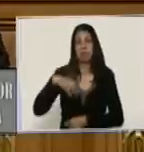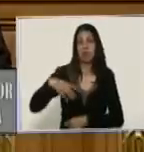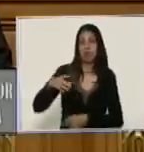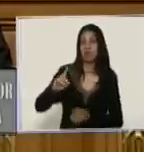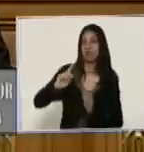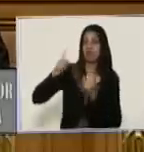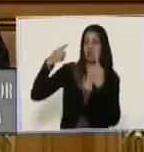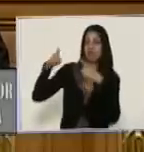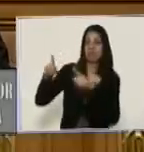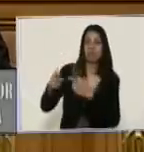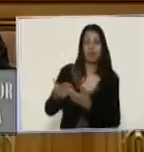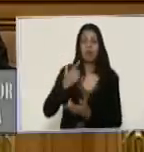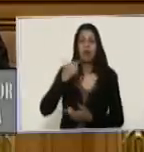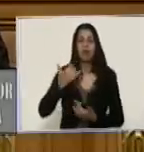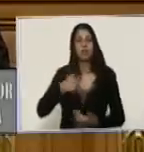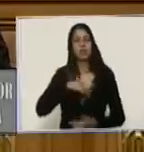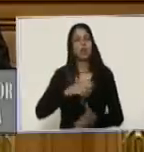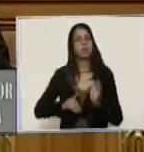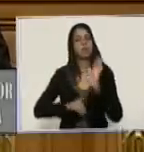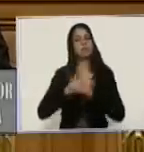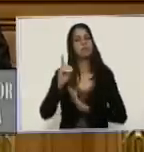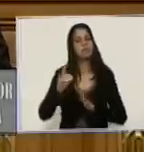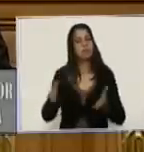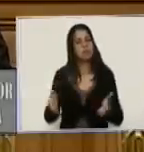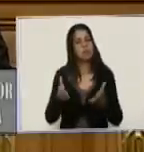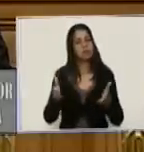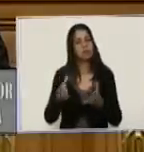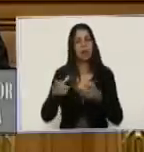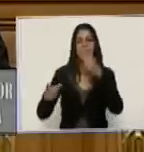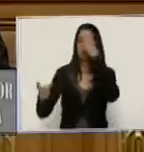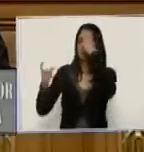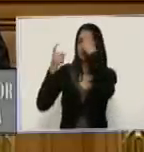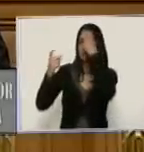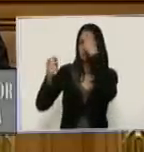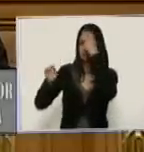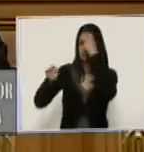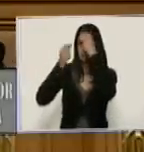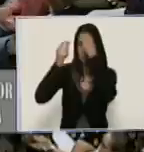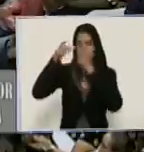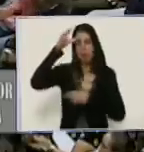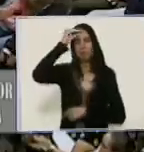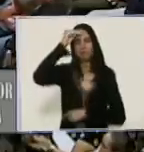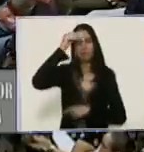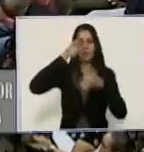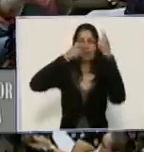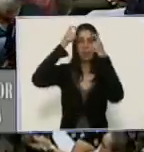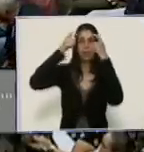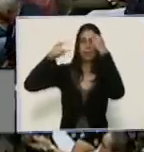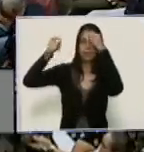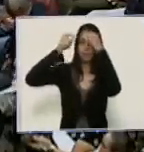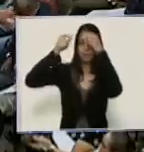Y voy a seguir adelante con esa enseñanza y con la enseñanza del comandante Hugo Chávez.